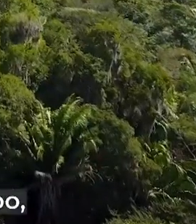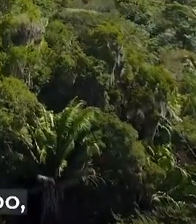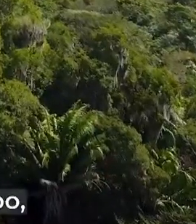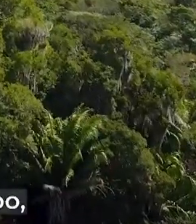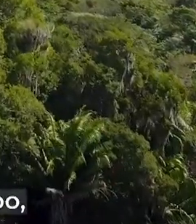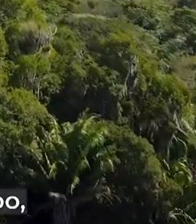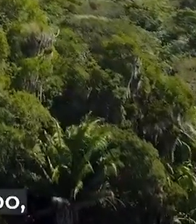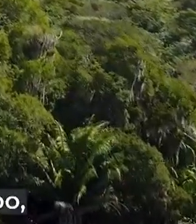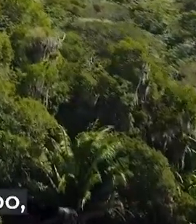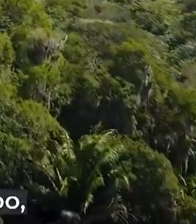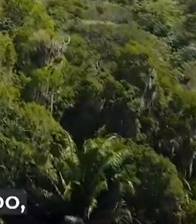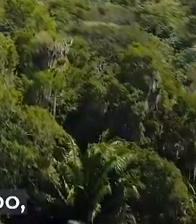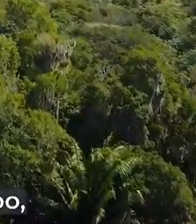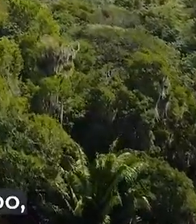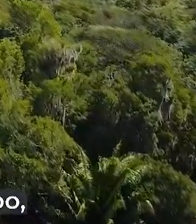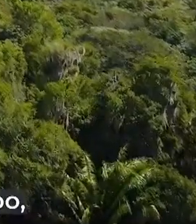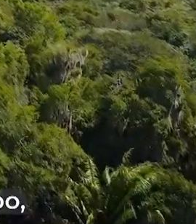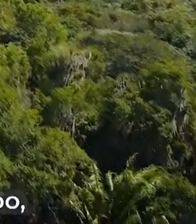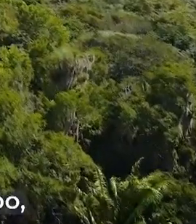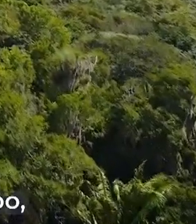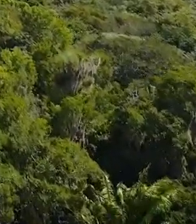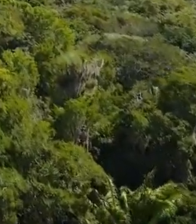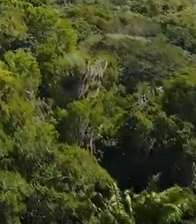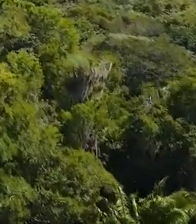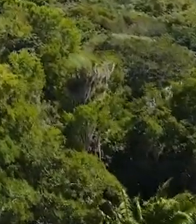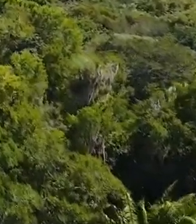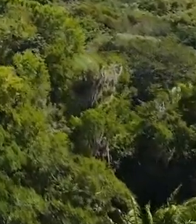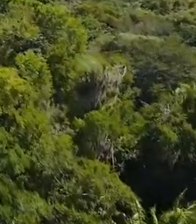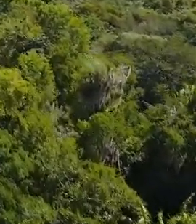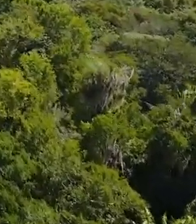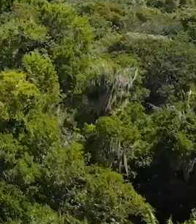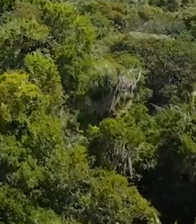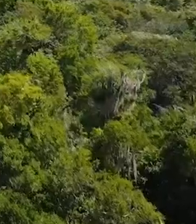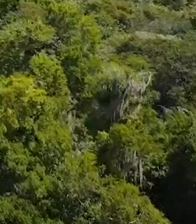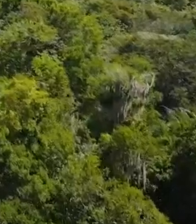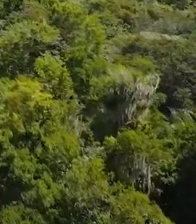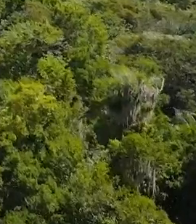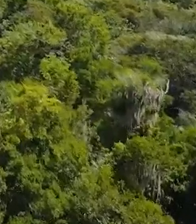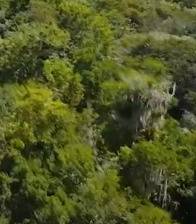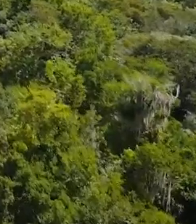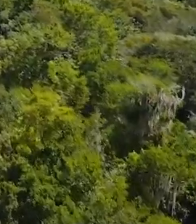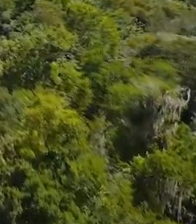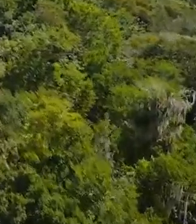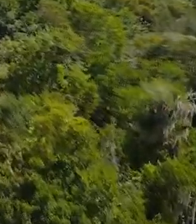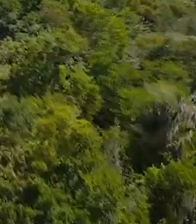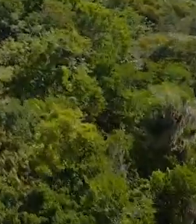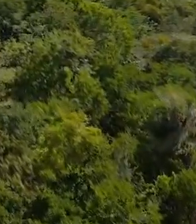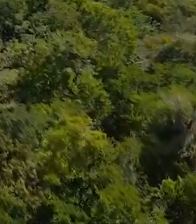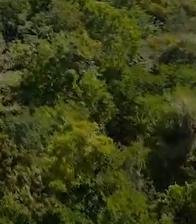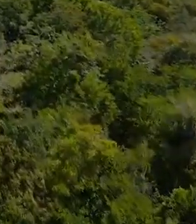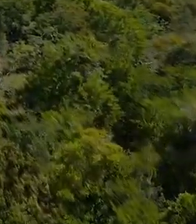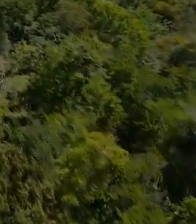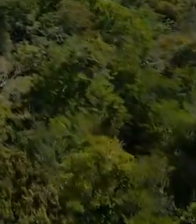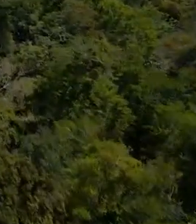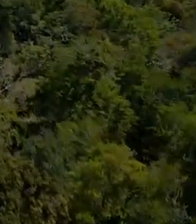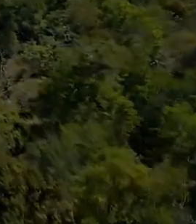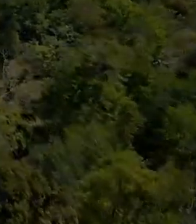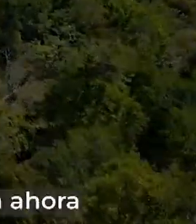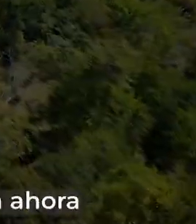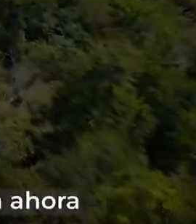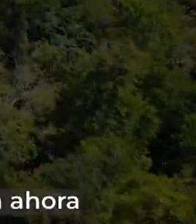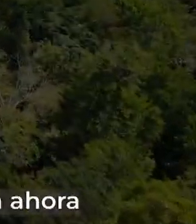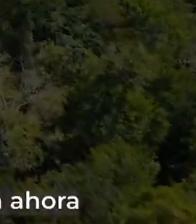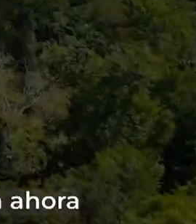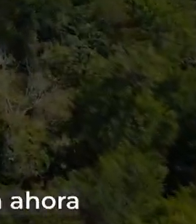Al sur del actual estado de Quintana Roo, en la región llamada de los Lagos, entre Chetumal y Carrillo Puerto,